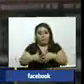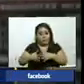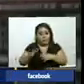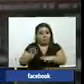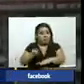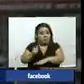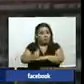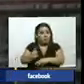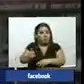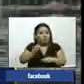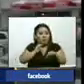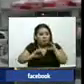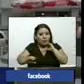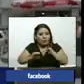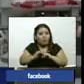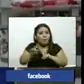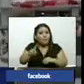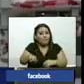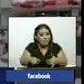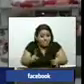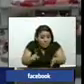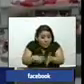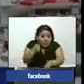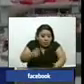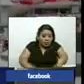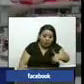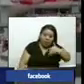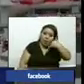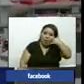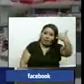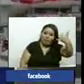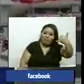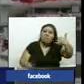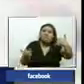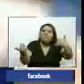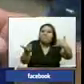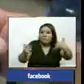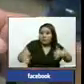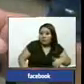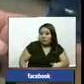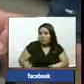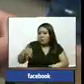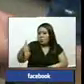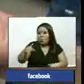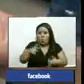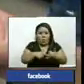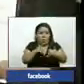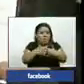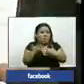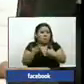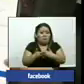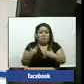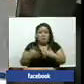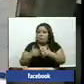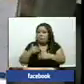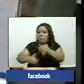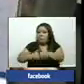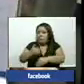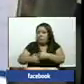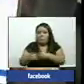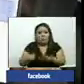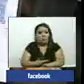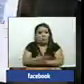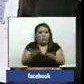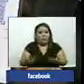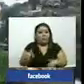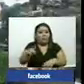en el mundo al realizar la primera llamada a través de un teléfono celular. Hoy en día, estos aparatos móviles tienen cada vez mayor participación en